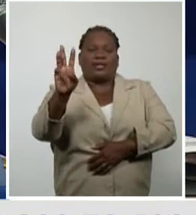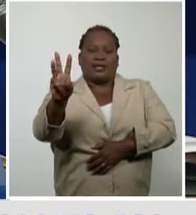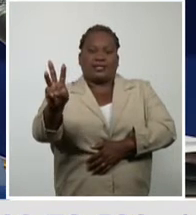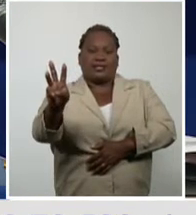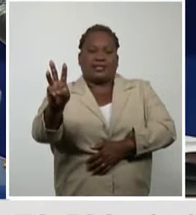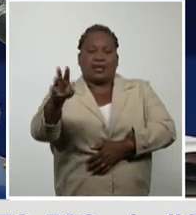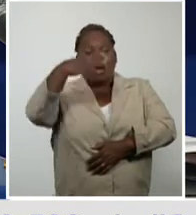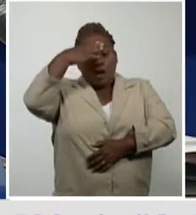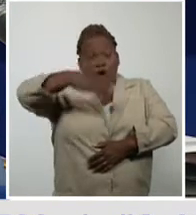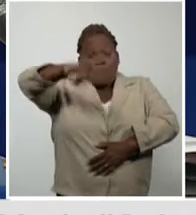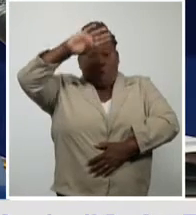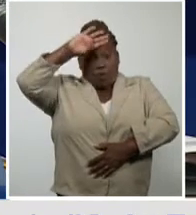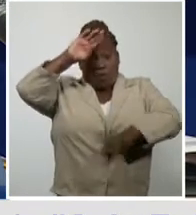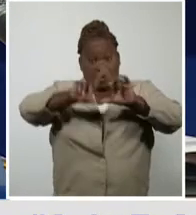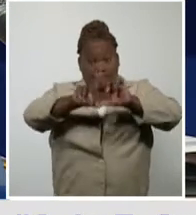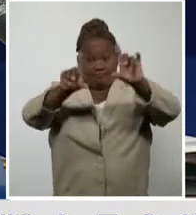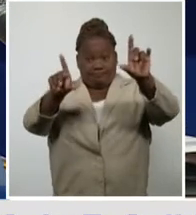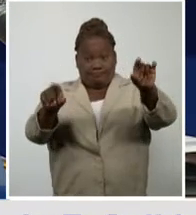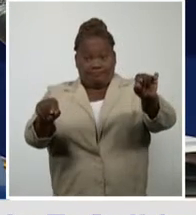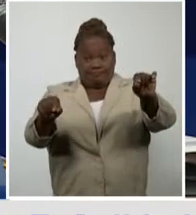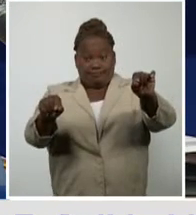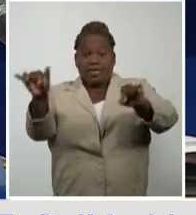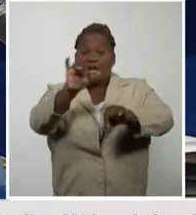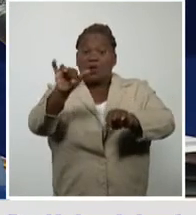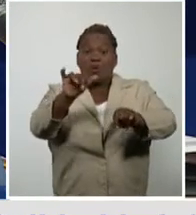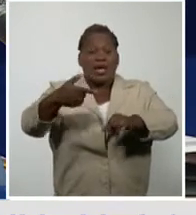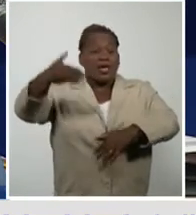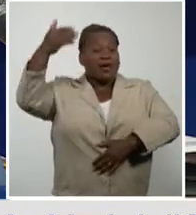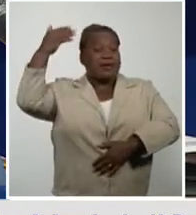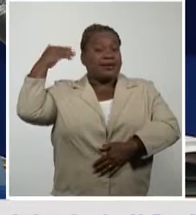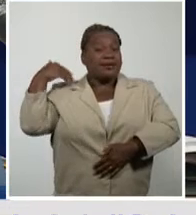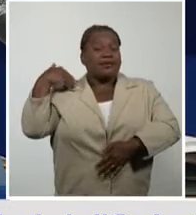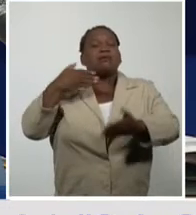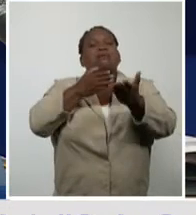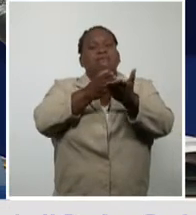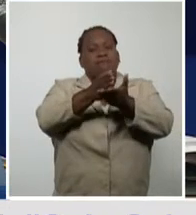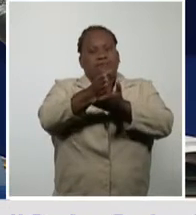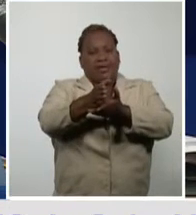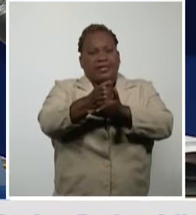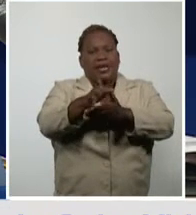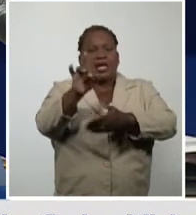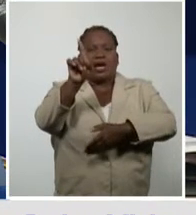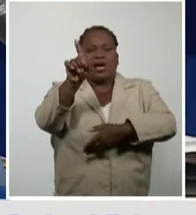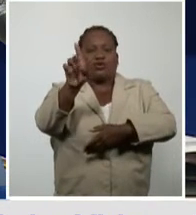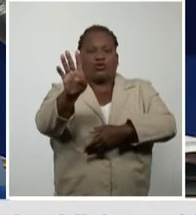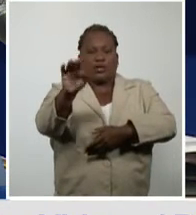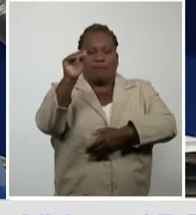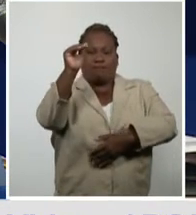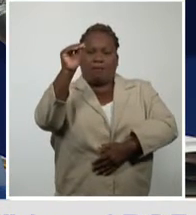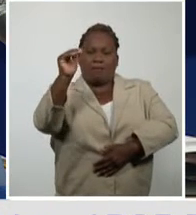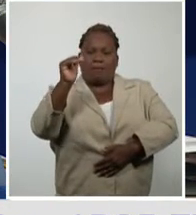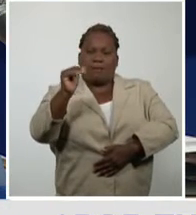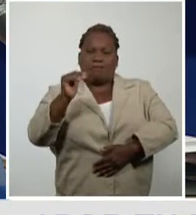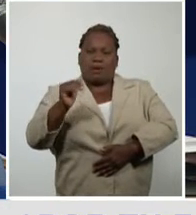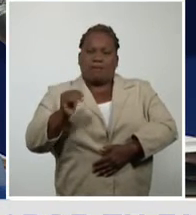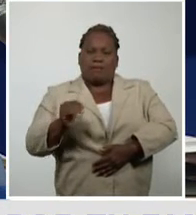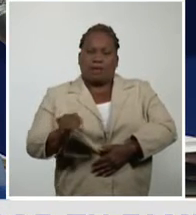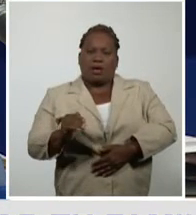Cuba, al igual que el día de ayer, pues se mantiene en la posición número 14 en cuanto a la